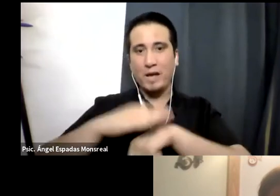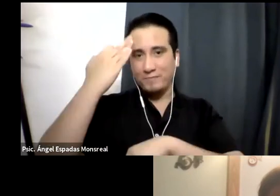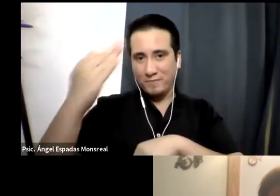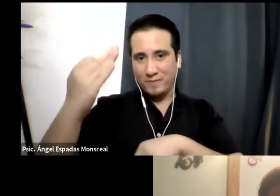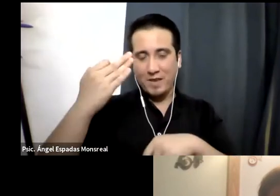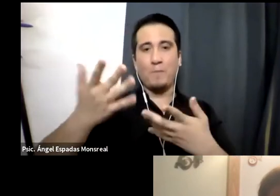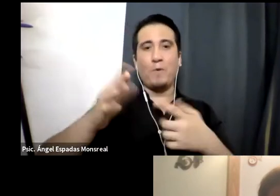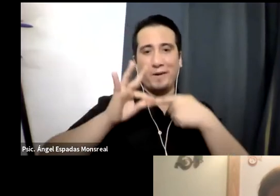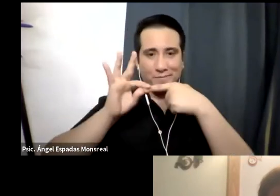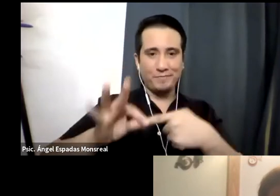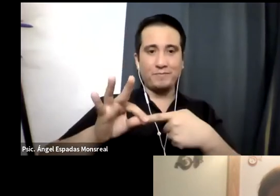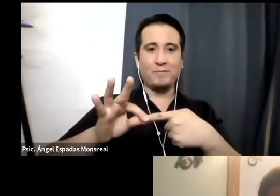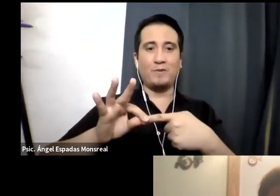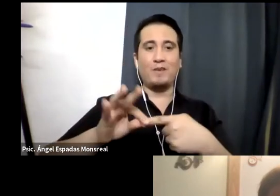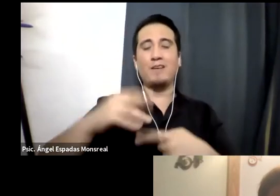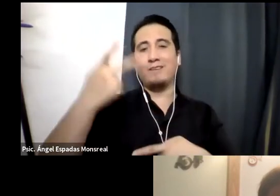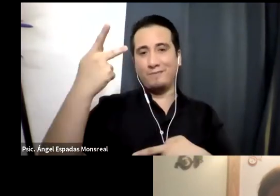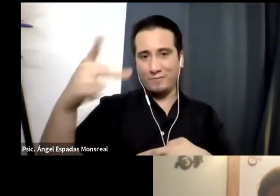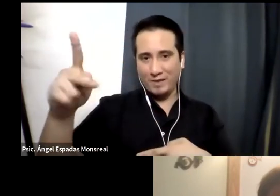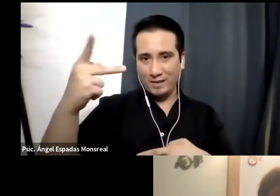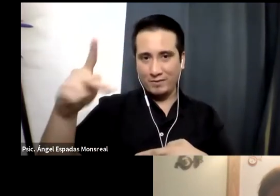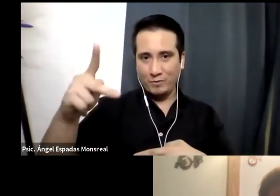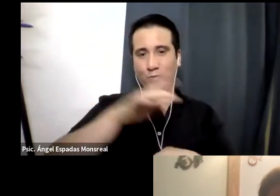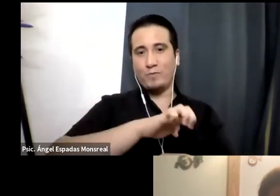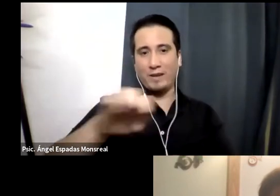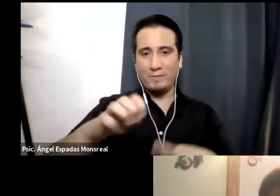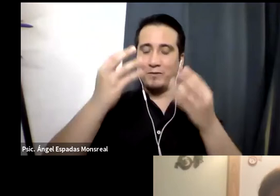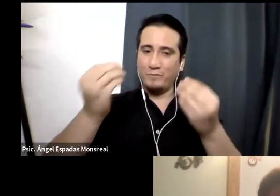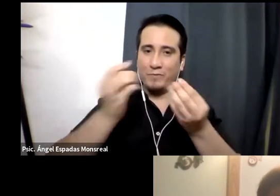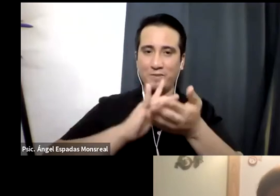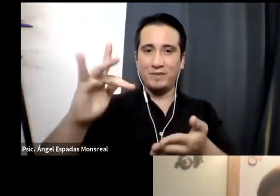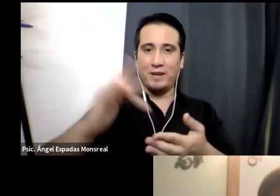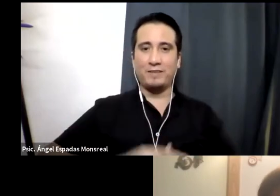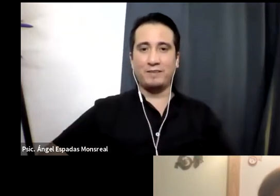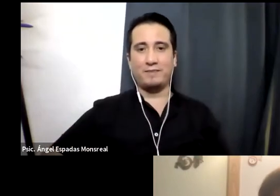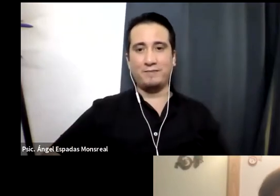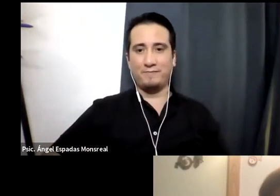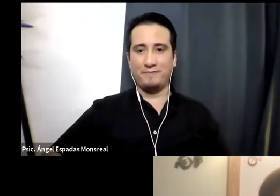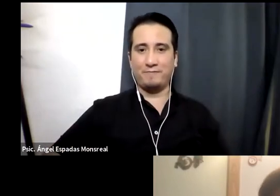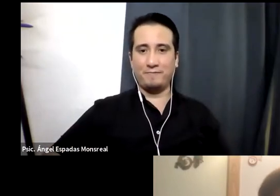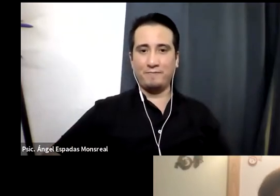presentación y pues es suyo el espacio. Muchísimas gracias.